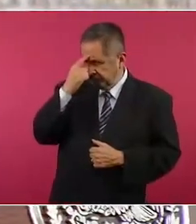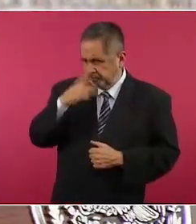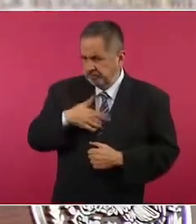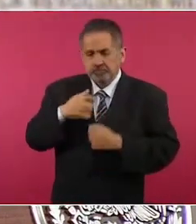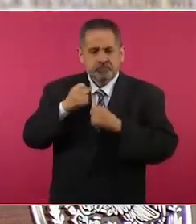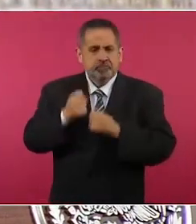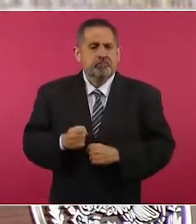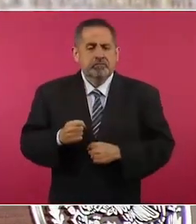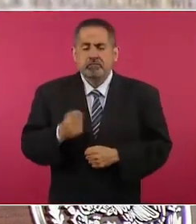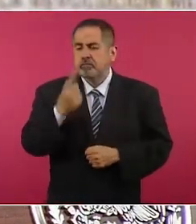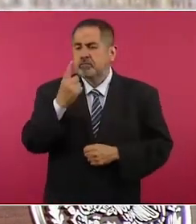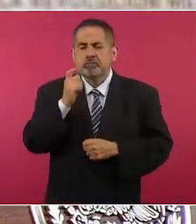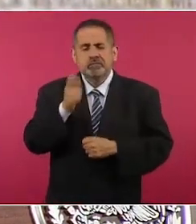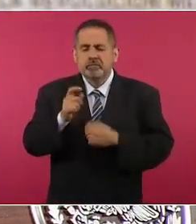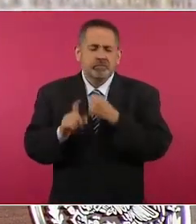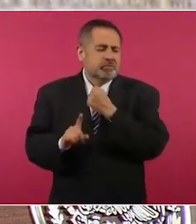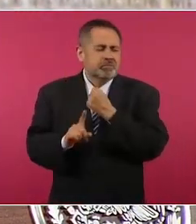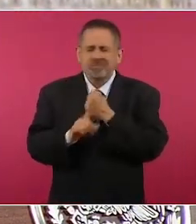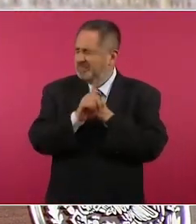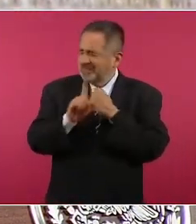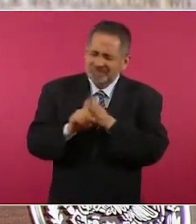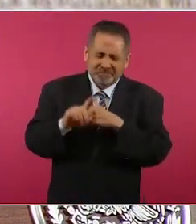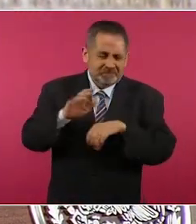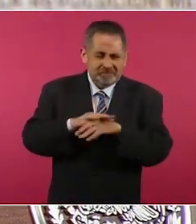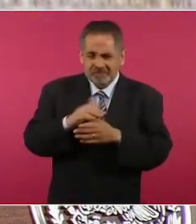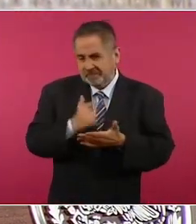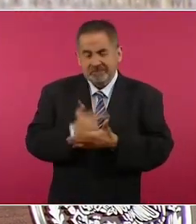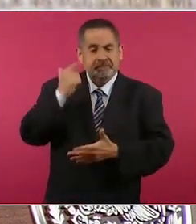de que el principal problema de México